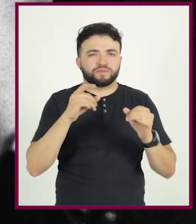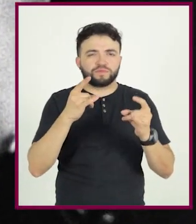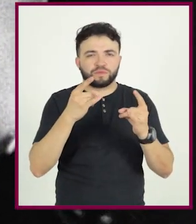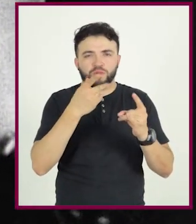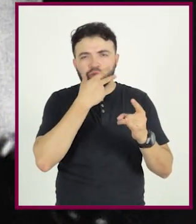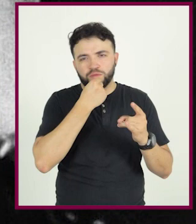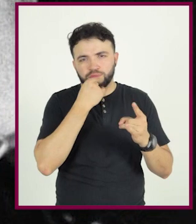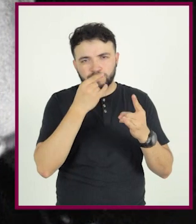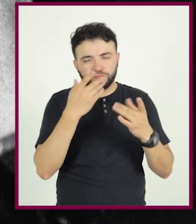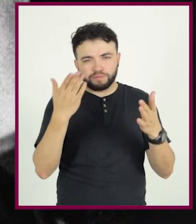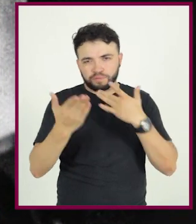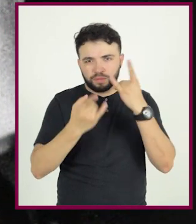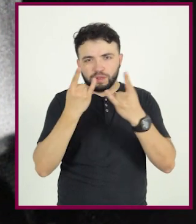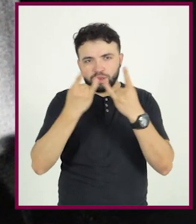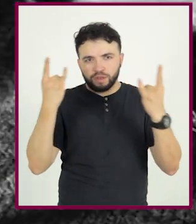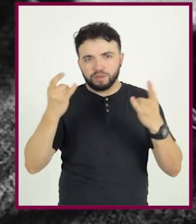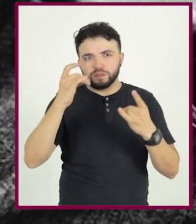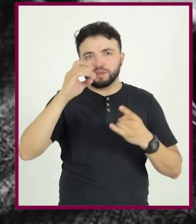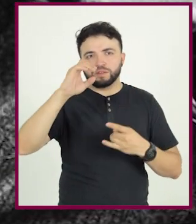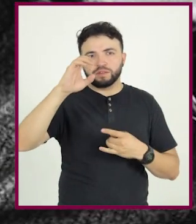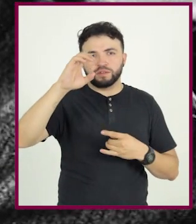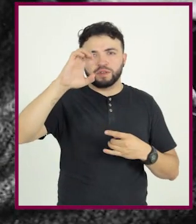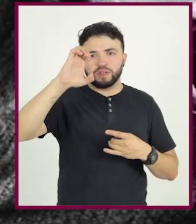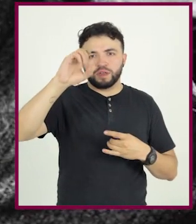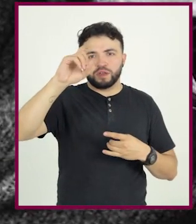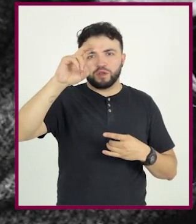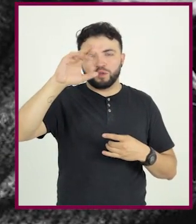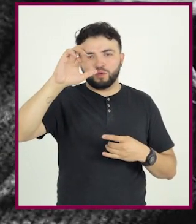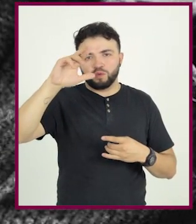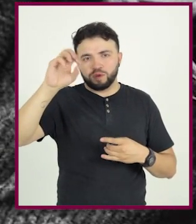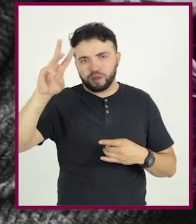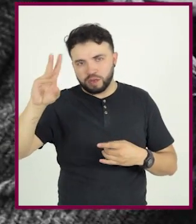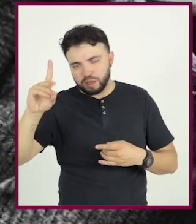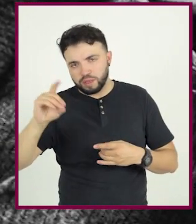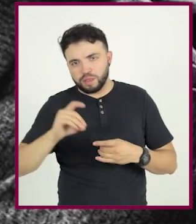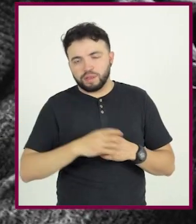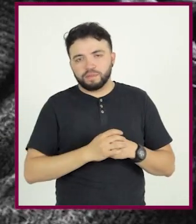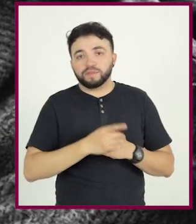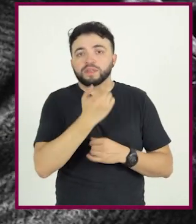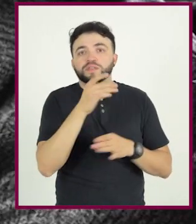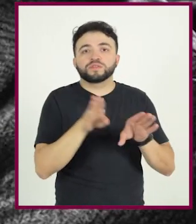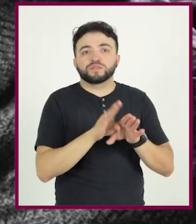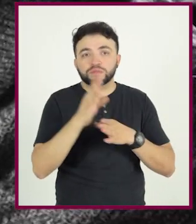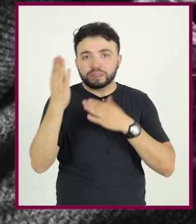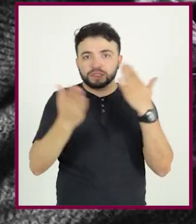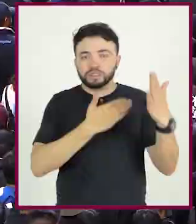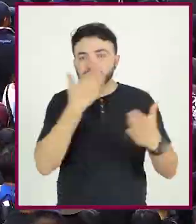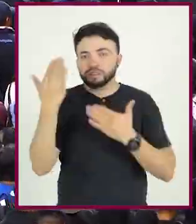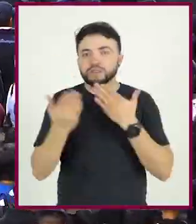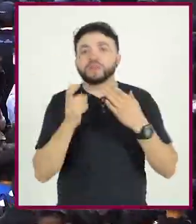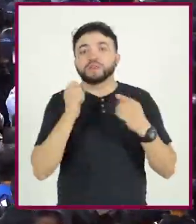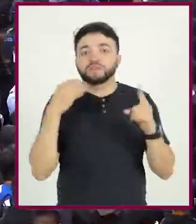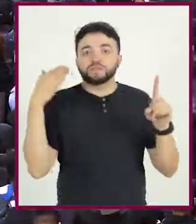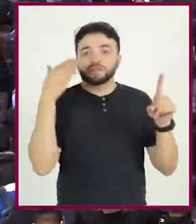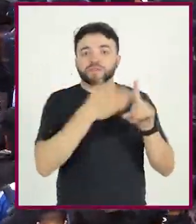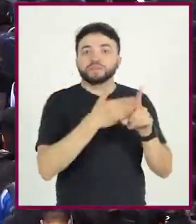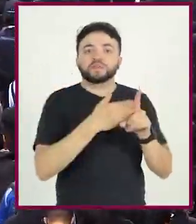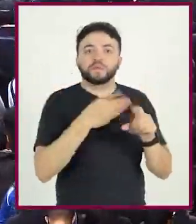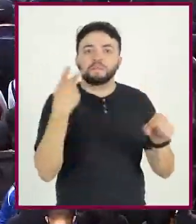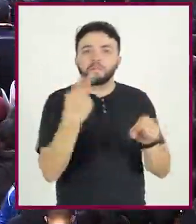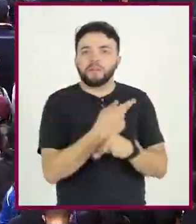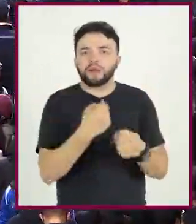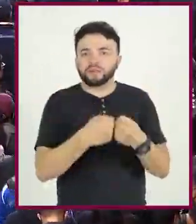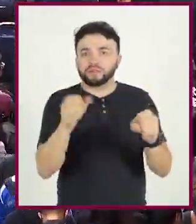el historiador Fernand Braudel, la historia debía partir de problemas específicos como el estudio de la totalidad de